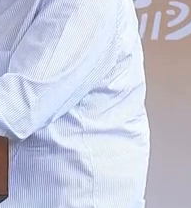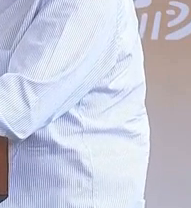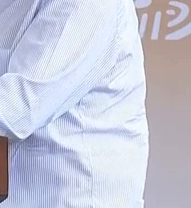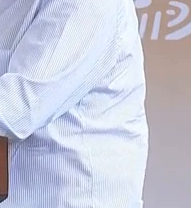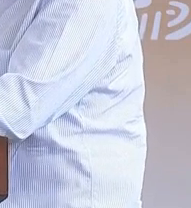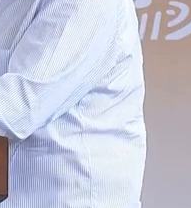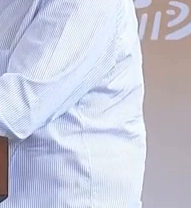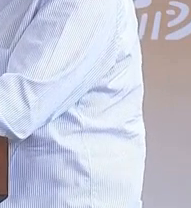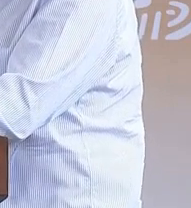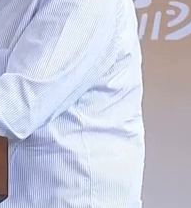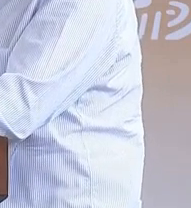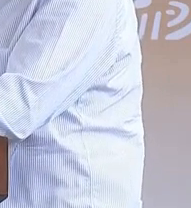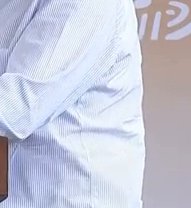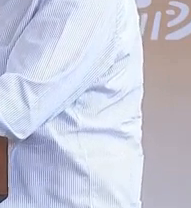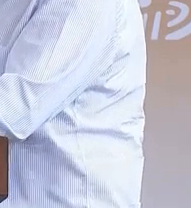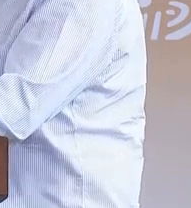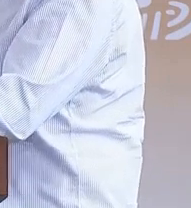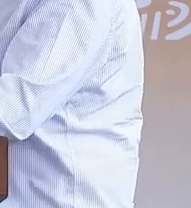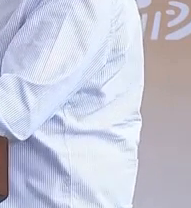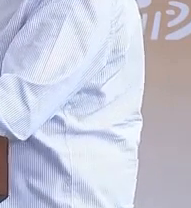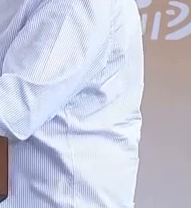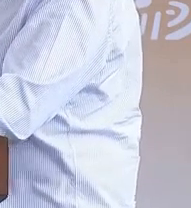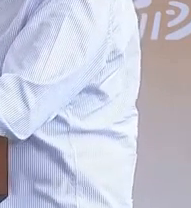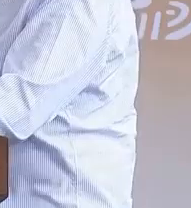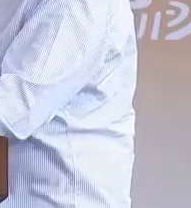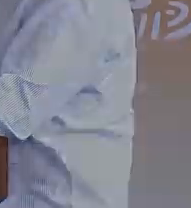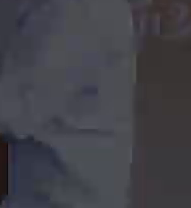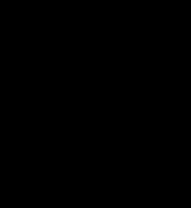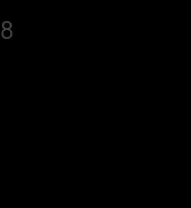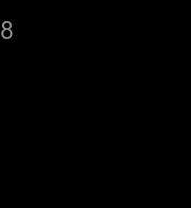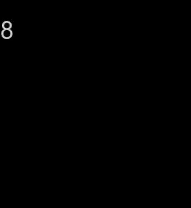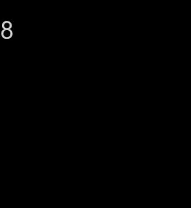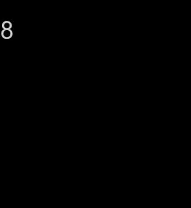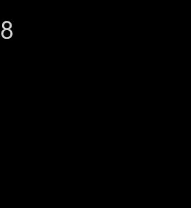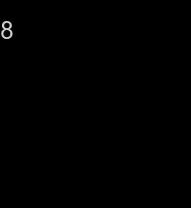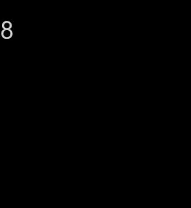sintieron perdidos, fueron a Europa y trajeron